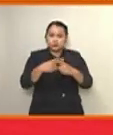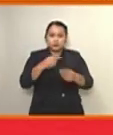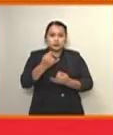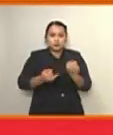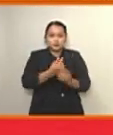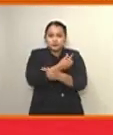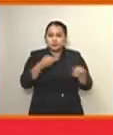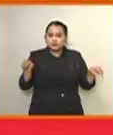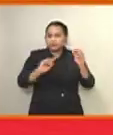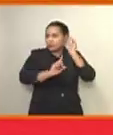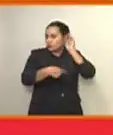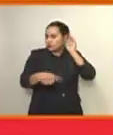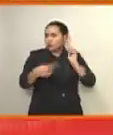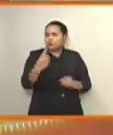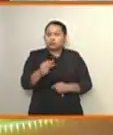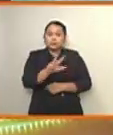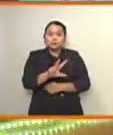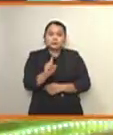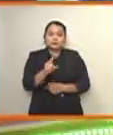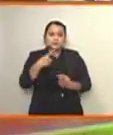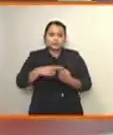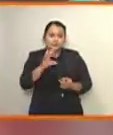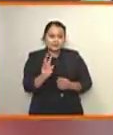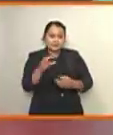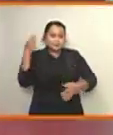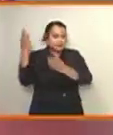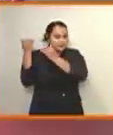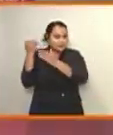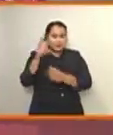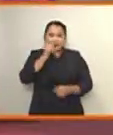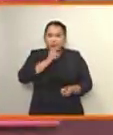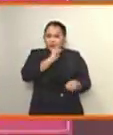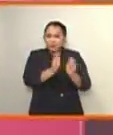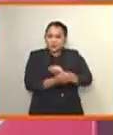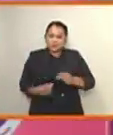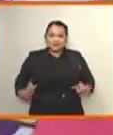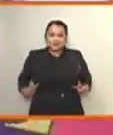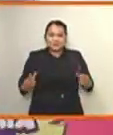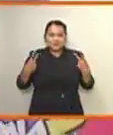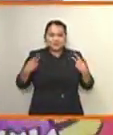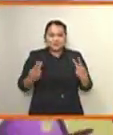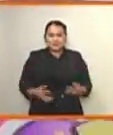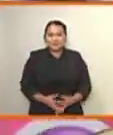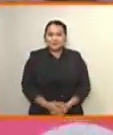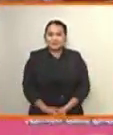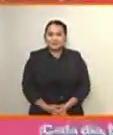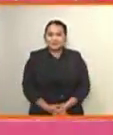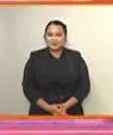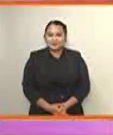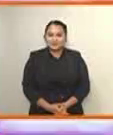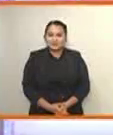1, 31 más 7. Recuerda que llenos de esperanza, Loto te cambia la vida.